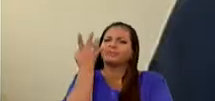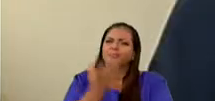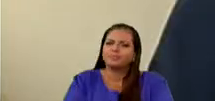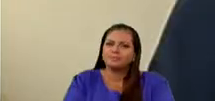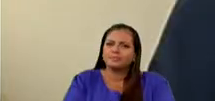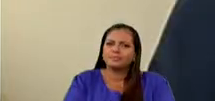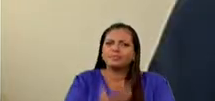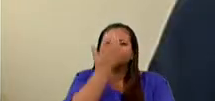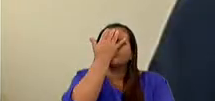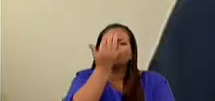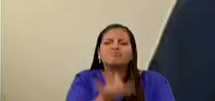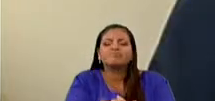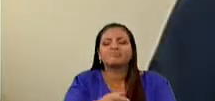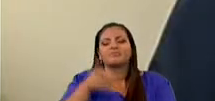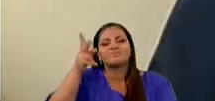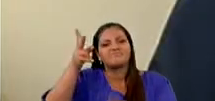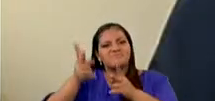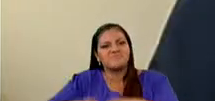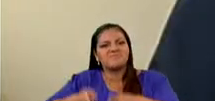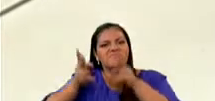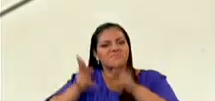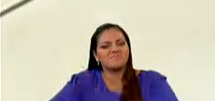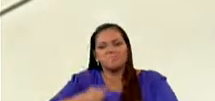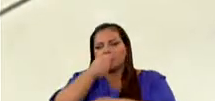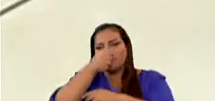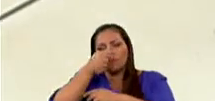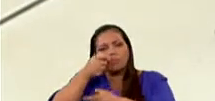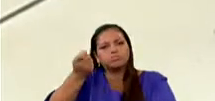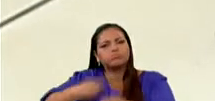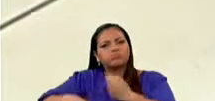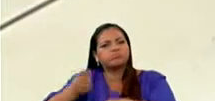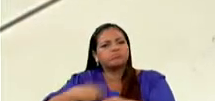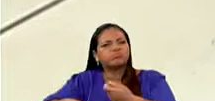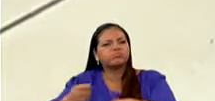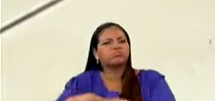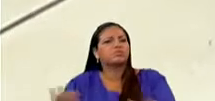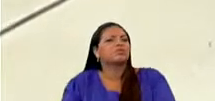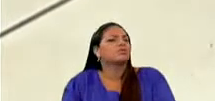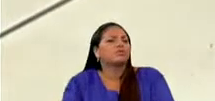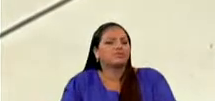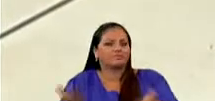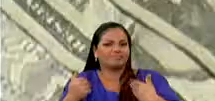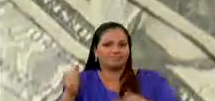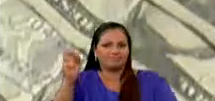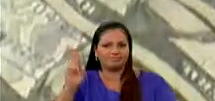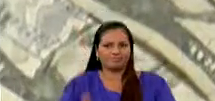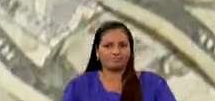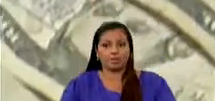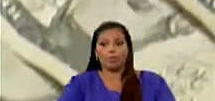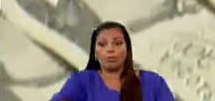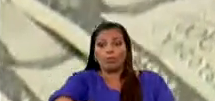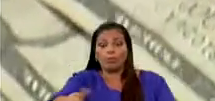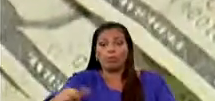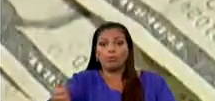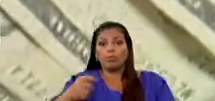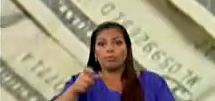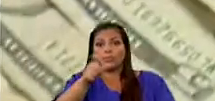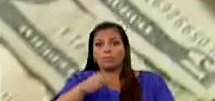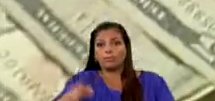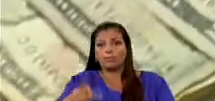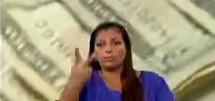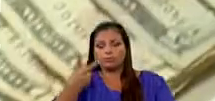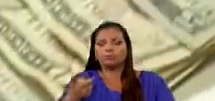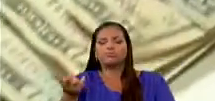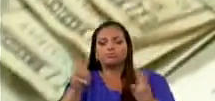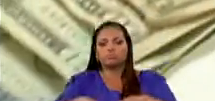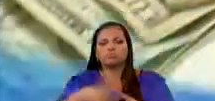flagrante ejerciendo la misma actividad ilegal en el sur de Guayaquil. Otras 2 personas también fueron detenidas en este operativo